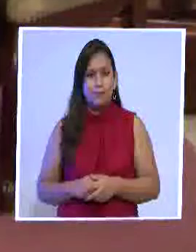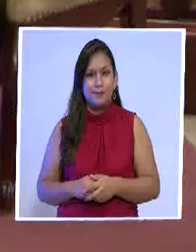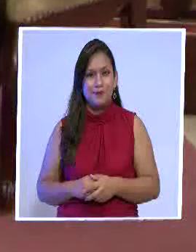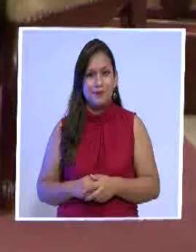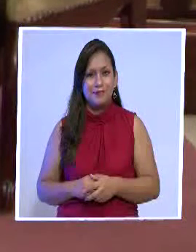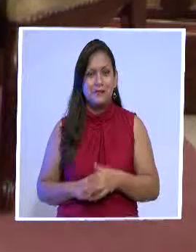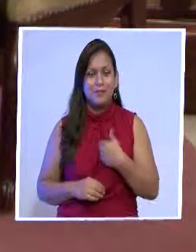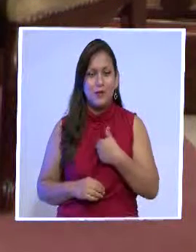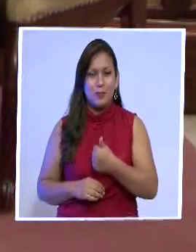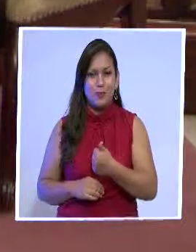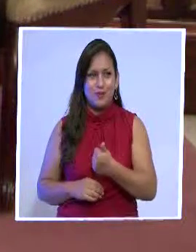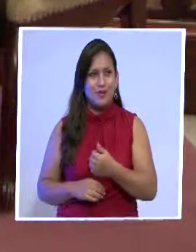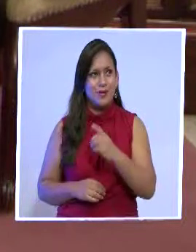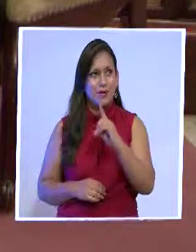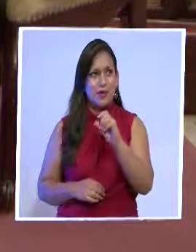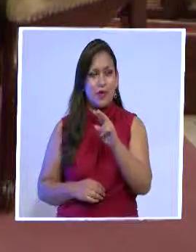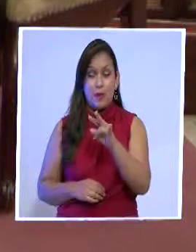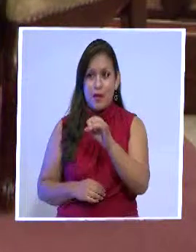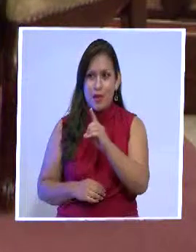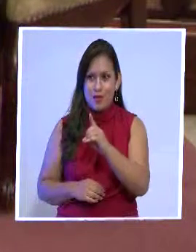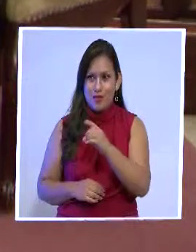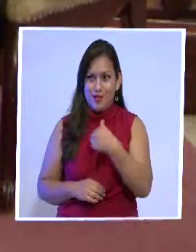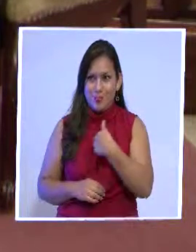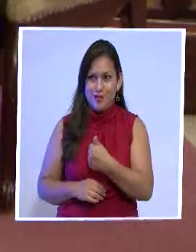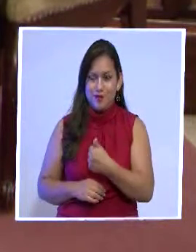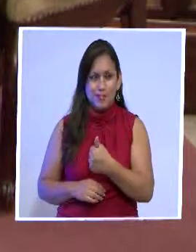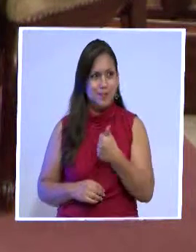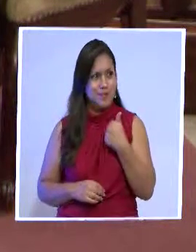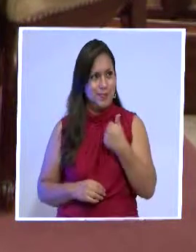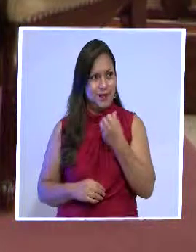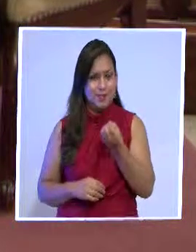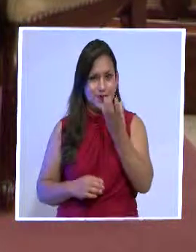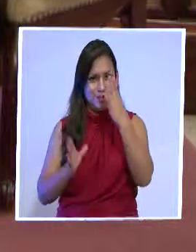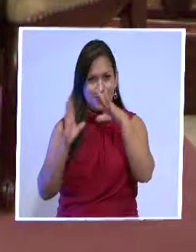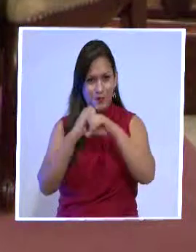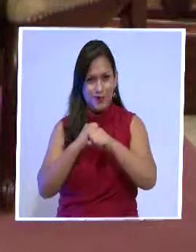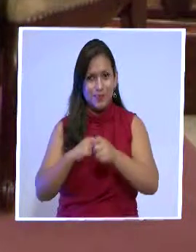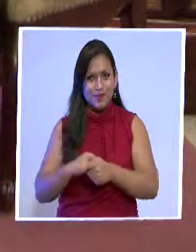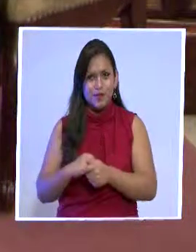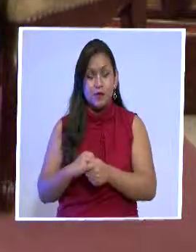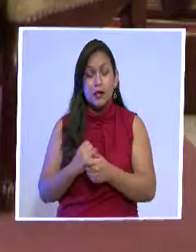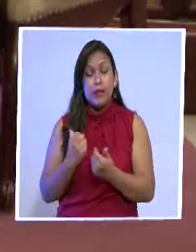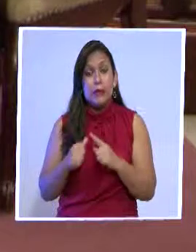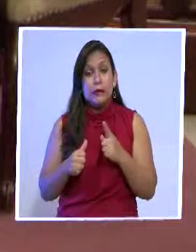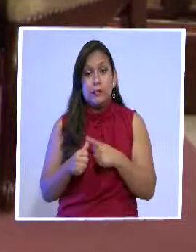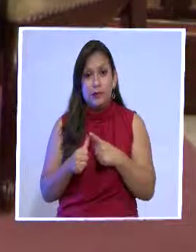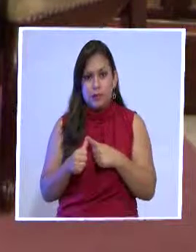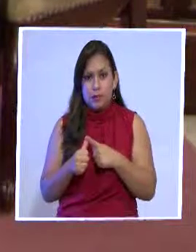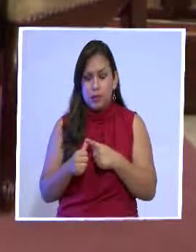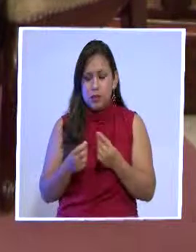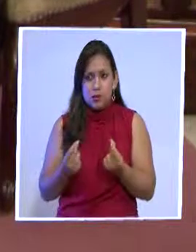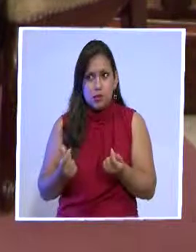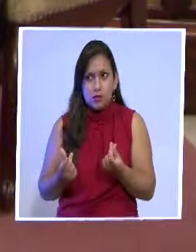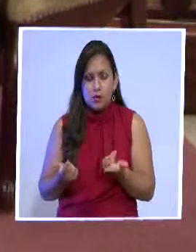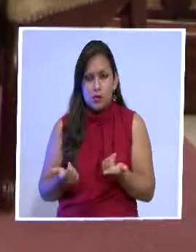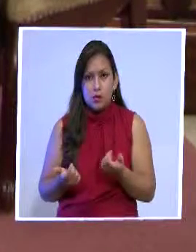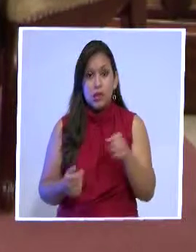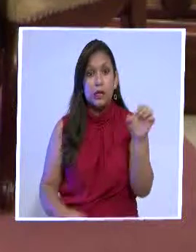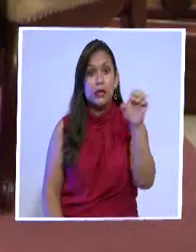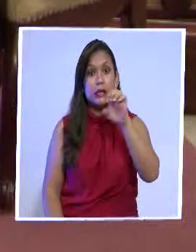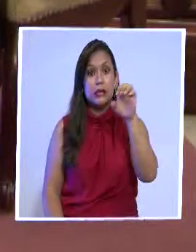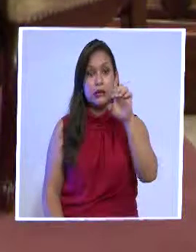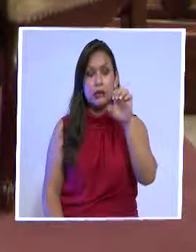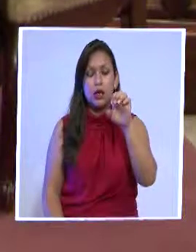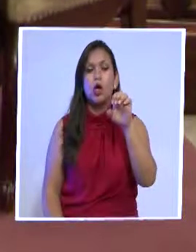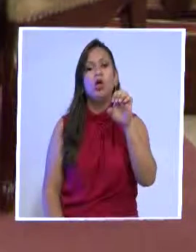¿Cómo está David? Bienvenido, qué gusto. Muchas gracias por la invitación, buenas noches. Bueno, lo primero es lo más inmediato, enero la